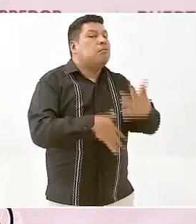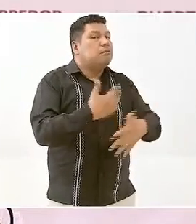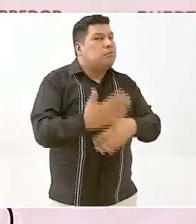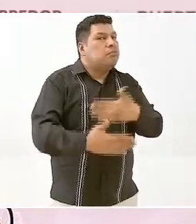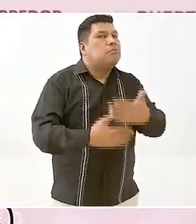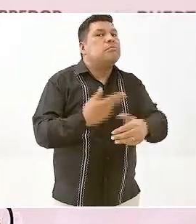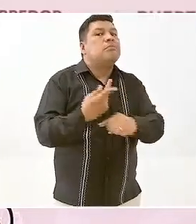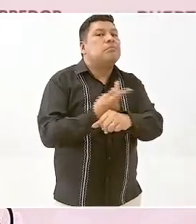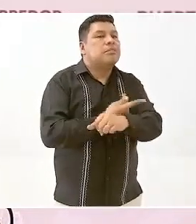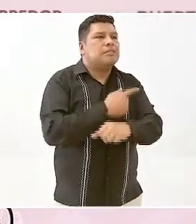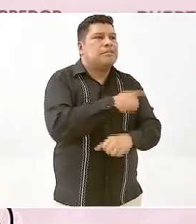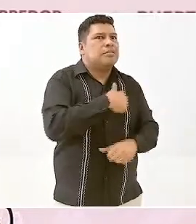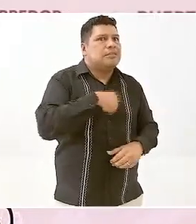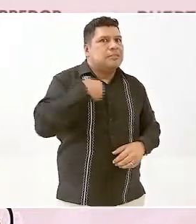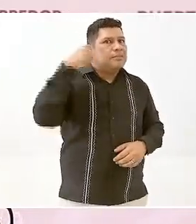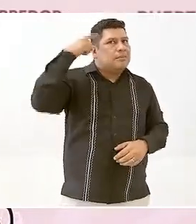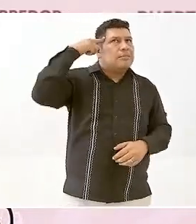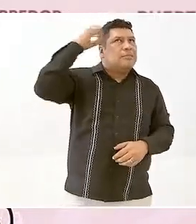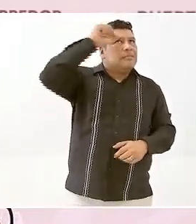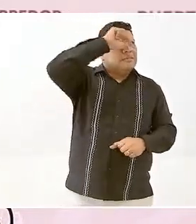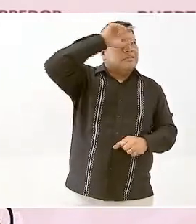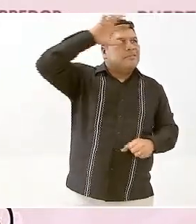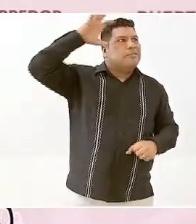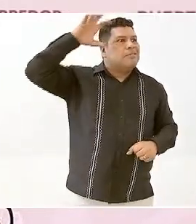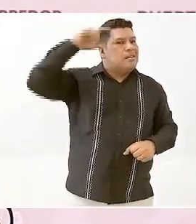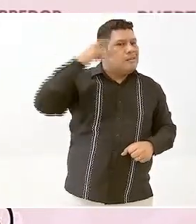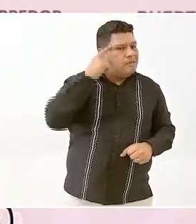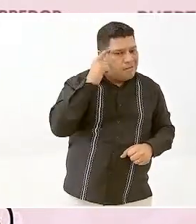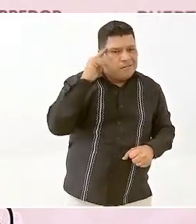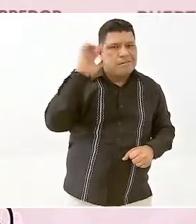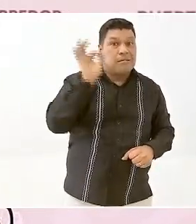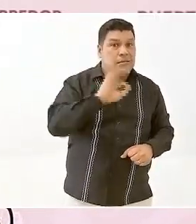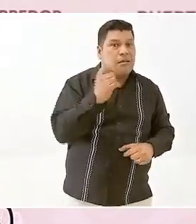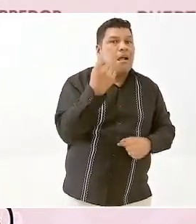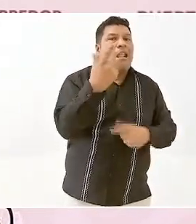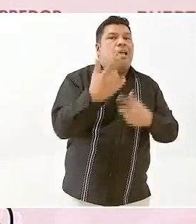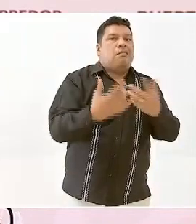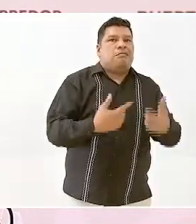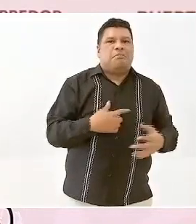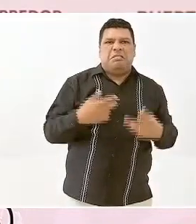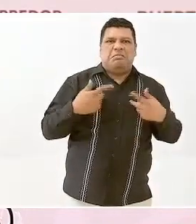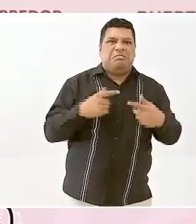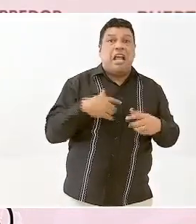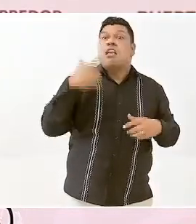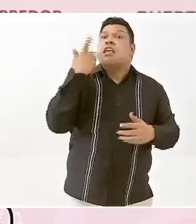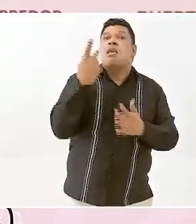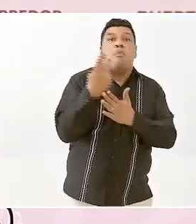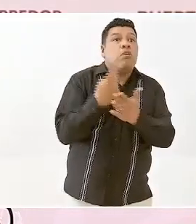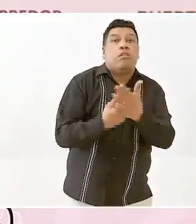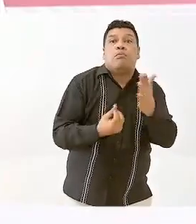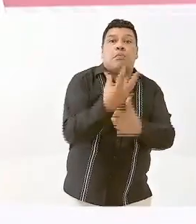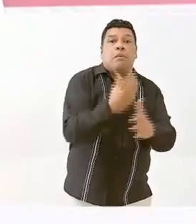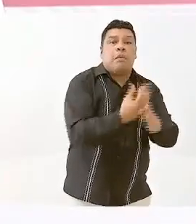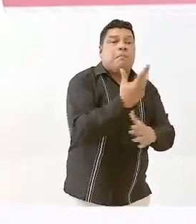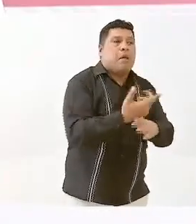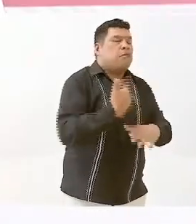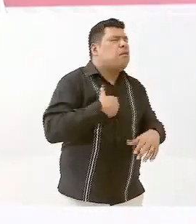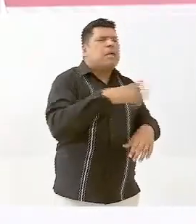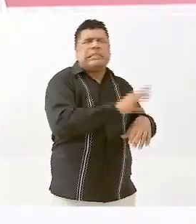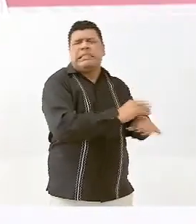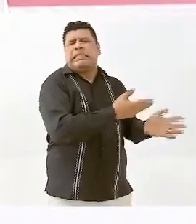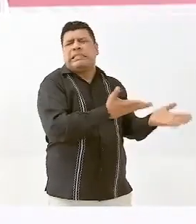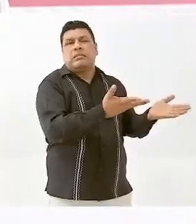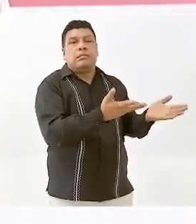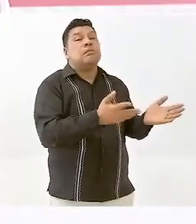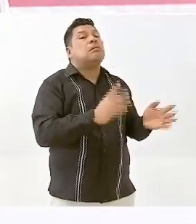echen a volar su imaginación, van a surgir cientos de proyectos,